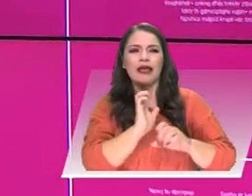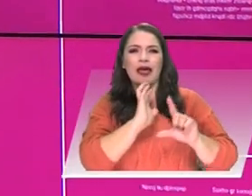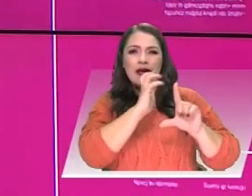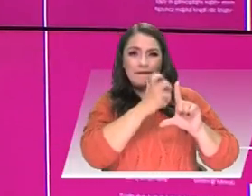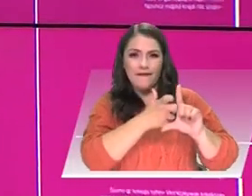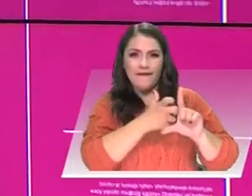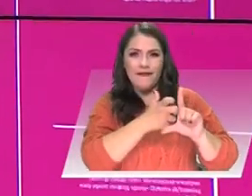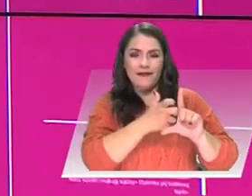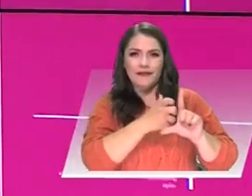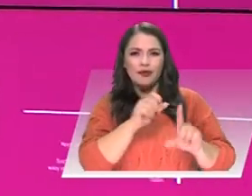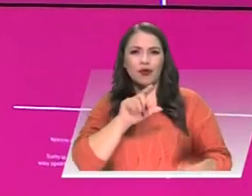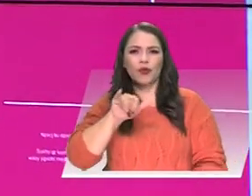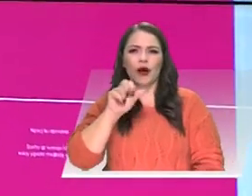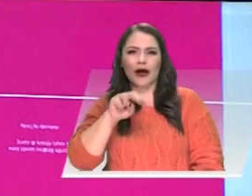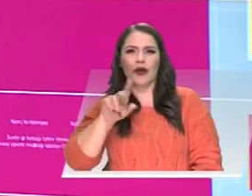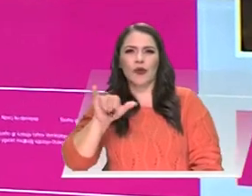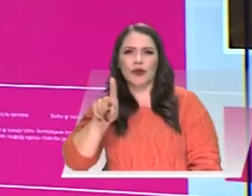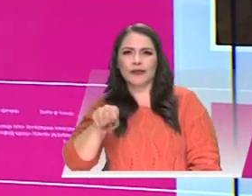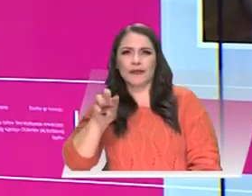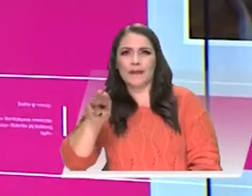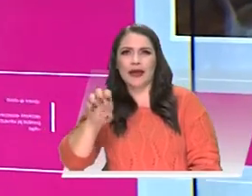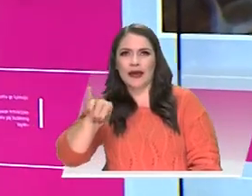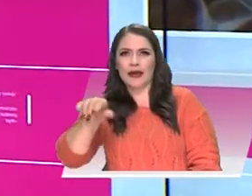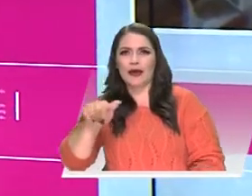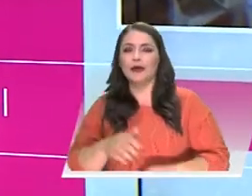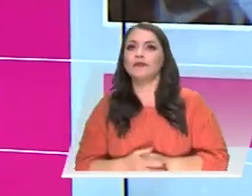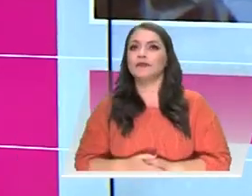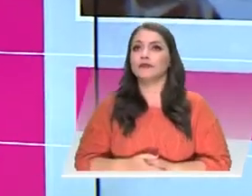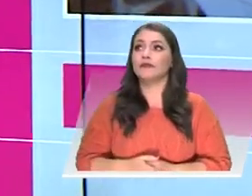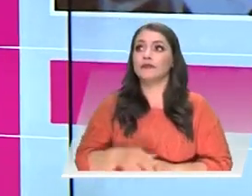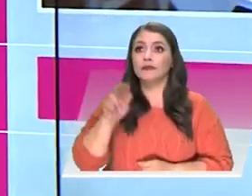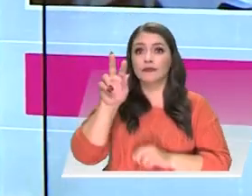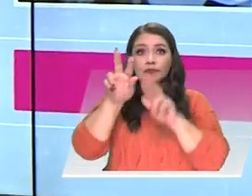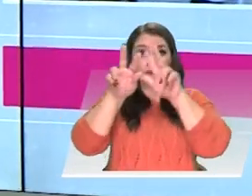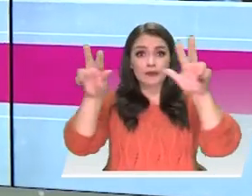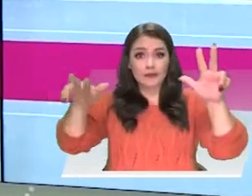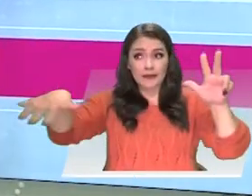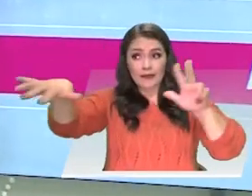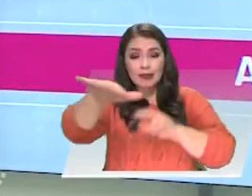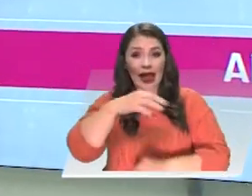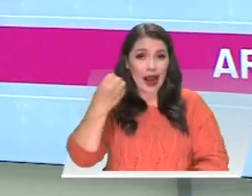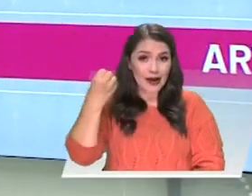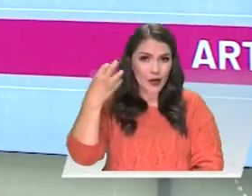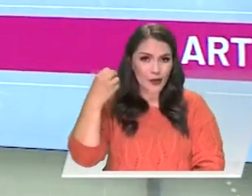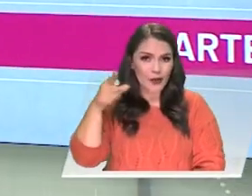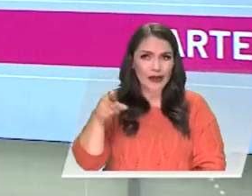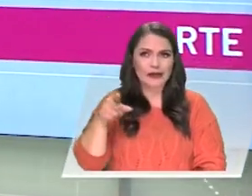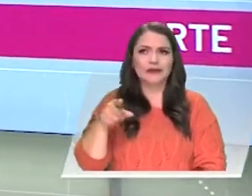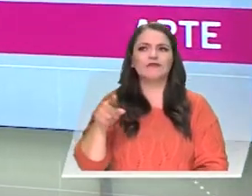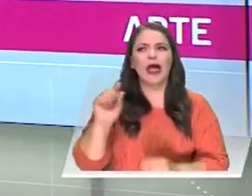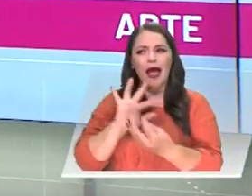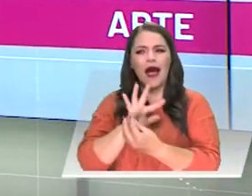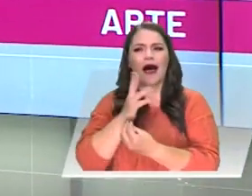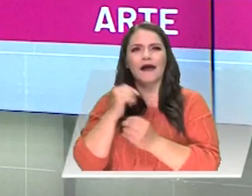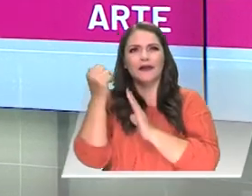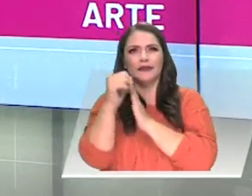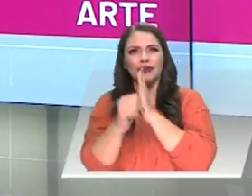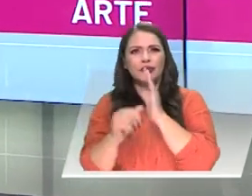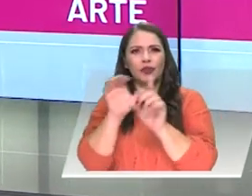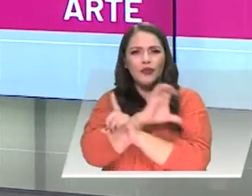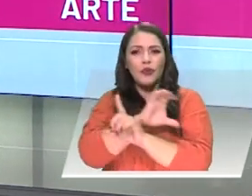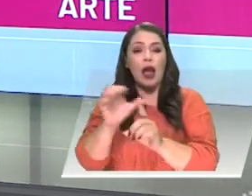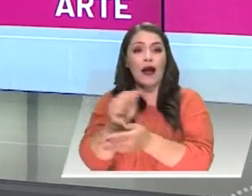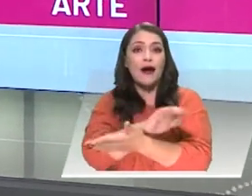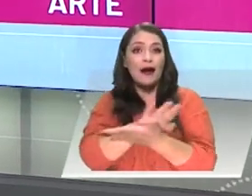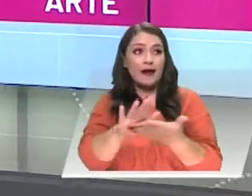El Museo Pedro Nel Gómez, ubicado en el barrio Aranjuez de Medellín, comenzó el año con una programación artística y cultural gratuita